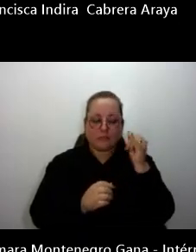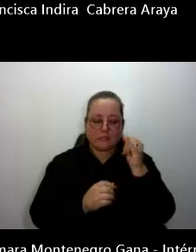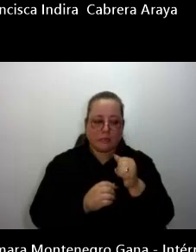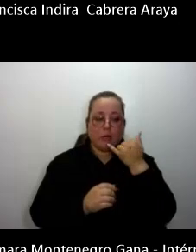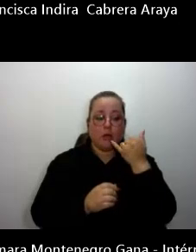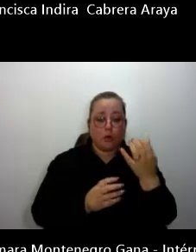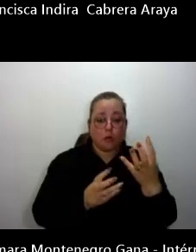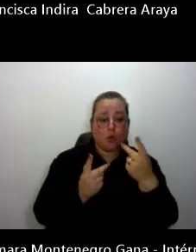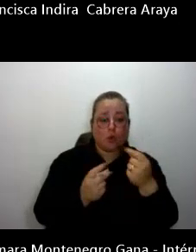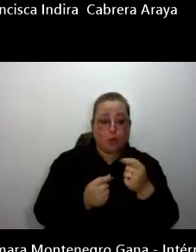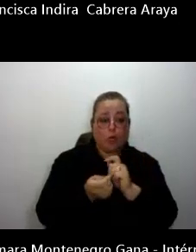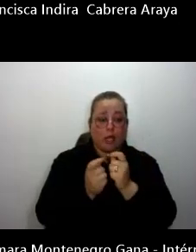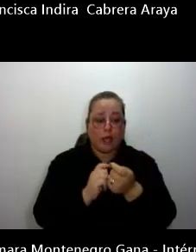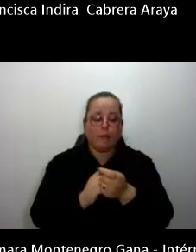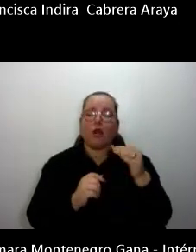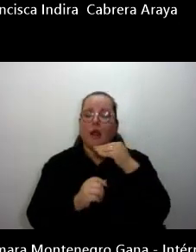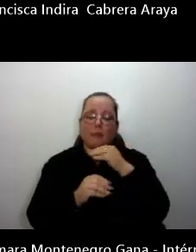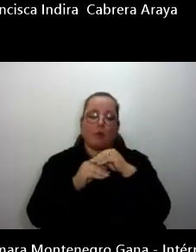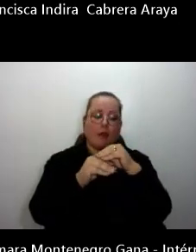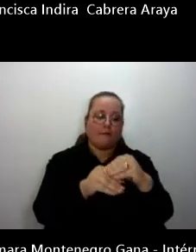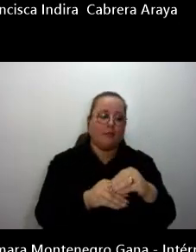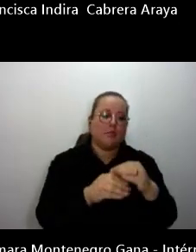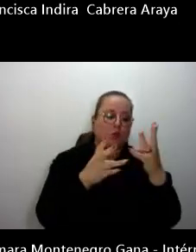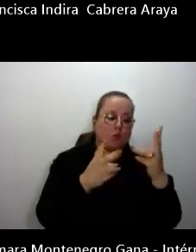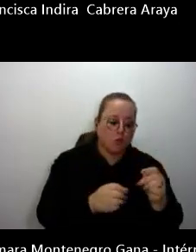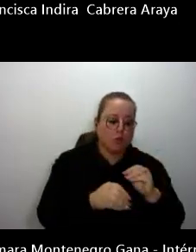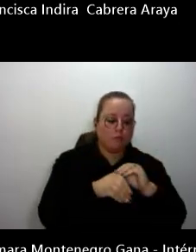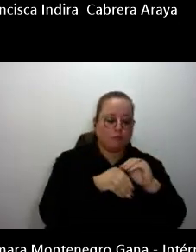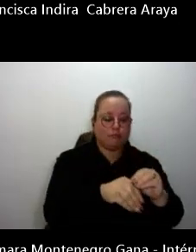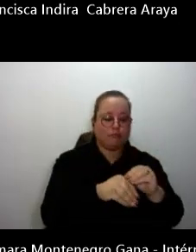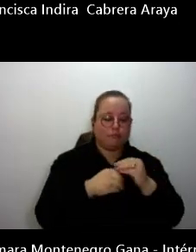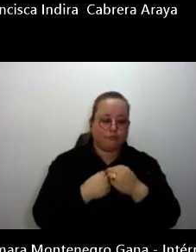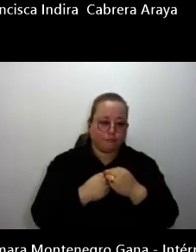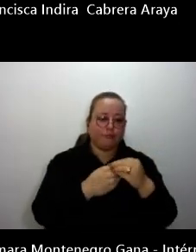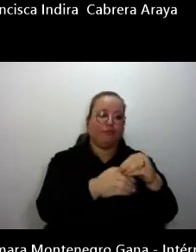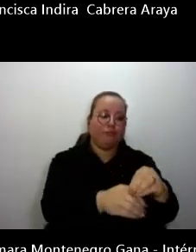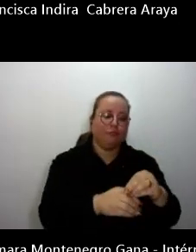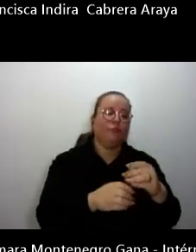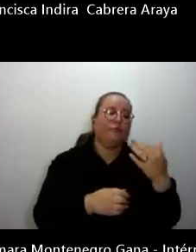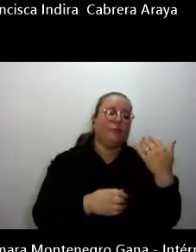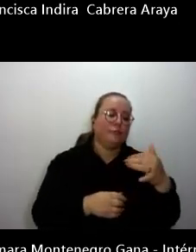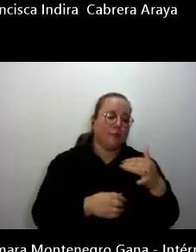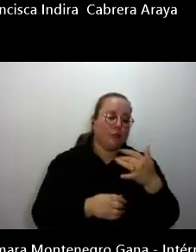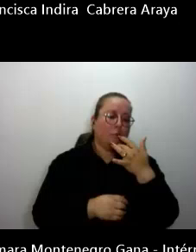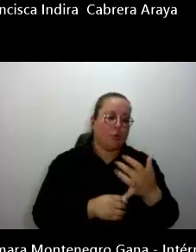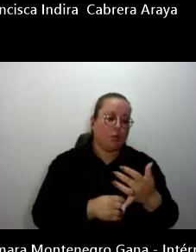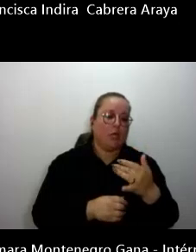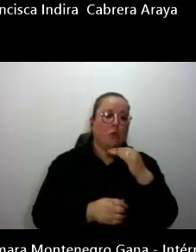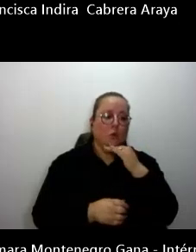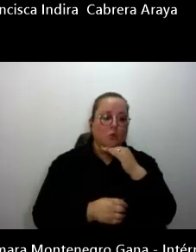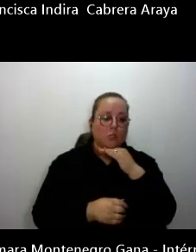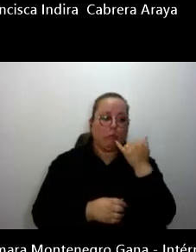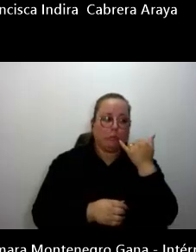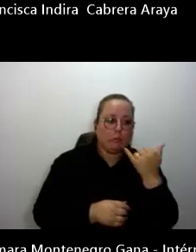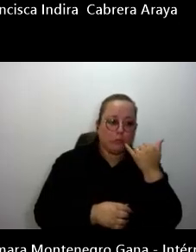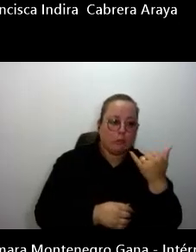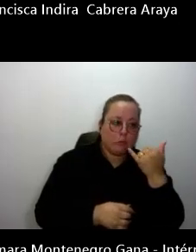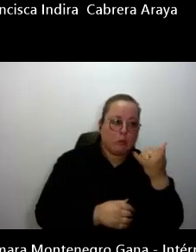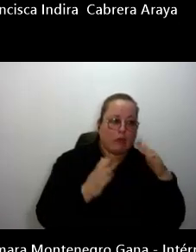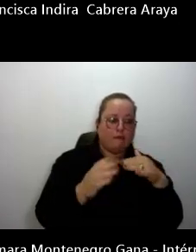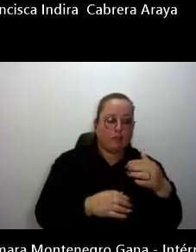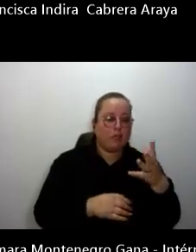que en algunas ocasiones las familias cambian sus números de teléfono y cuando vamos a hacer uso de ellos, ¿verdad?, el teléfono no responde. Entonces, eso también